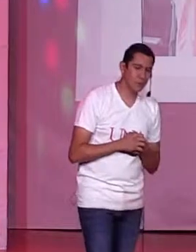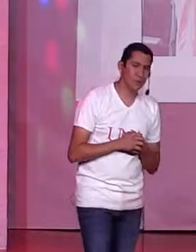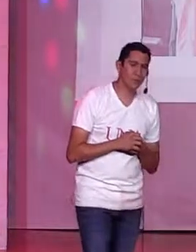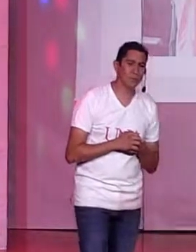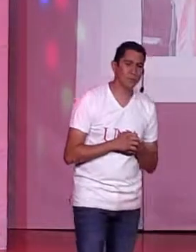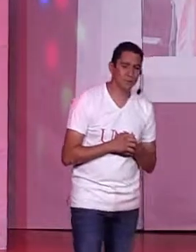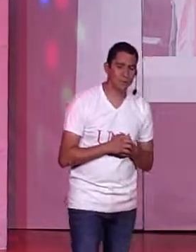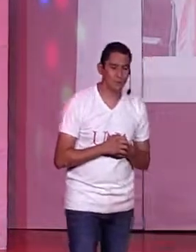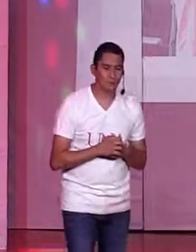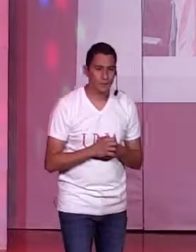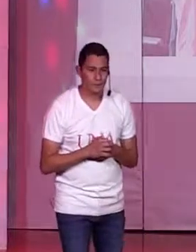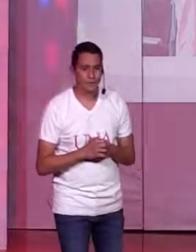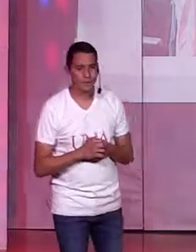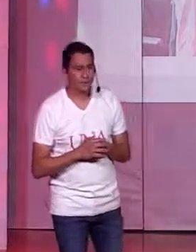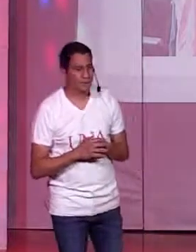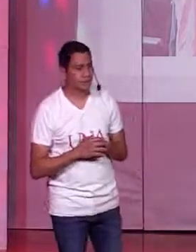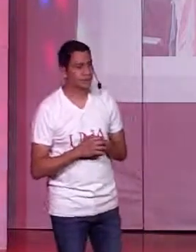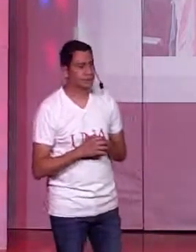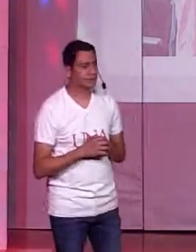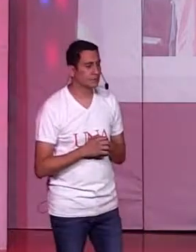Ok, vamos a ver en la página.